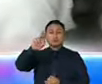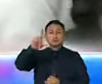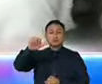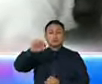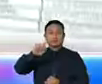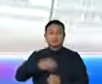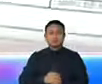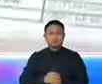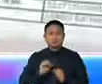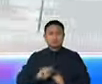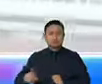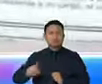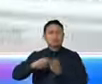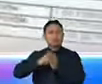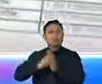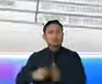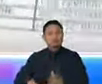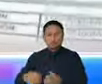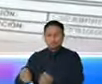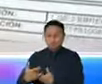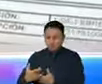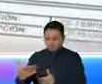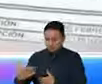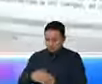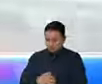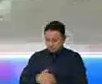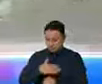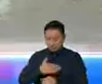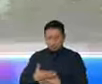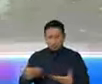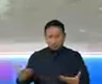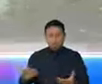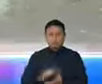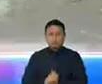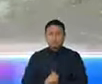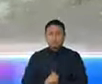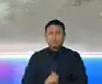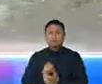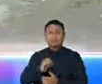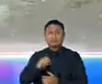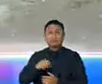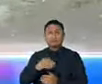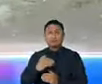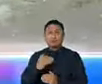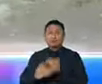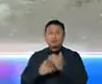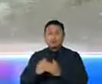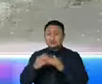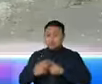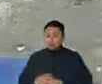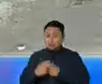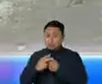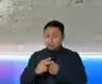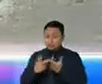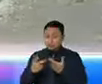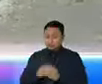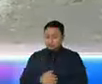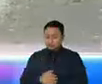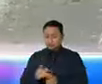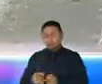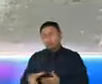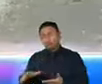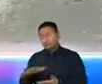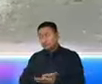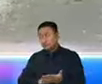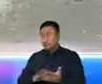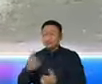la conclusión hecha por la Contraloría en el informe a sus bienes. Desde que inició este proceso, realmente ha sido engorroso, me han